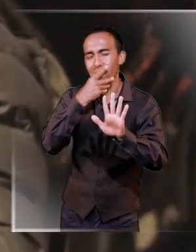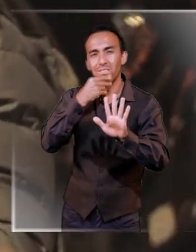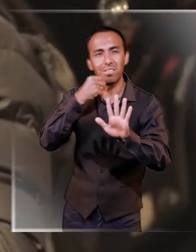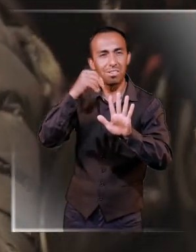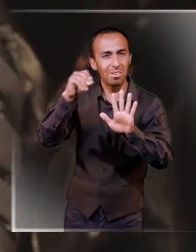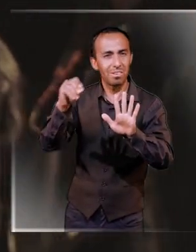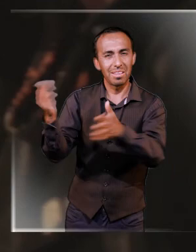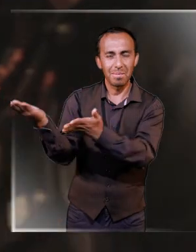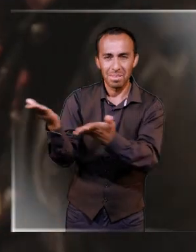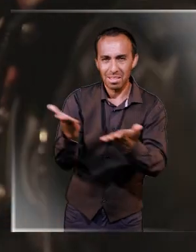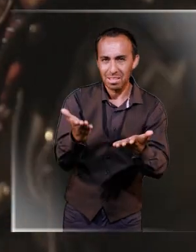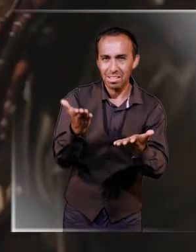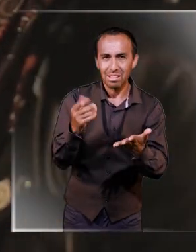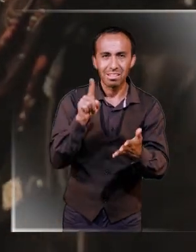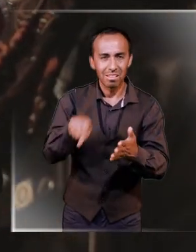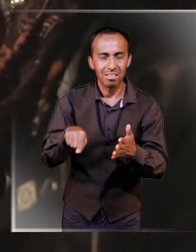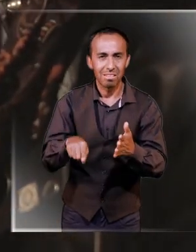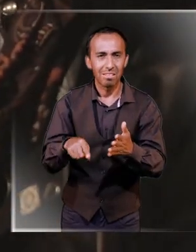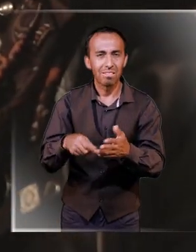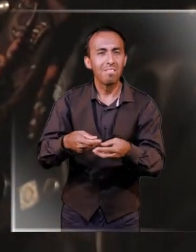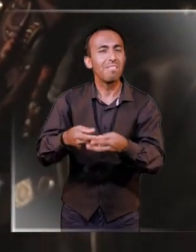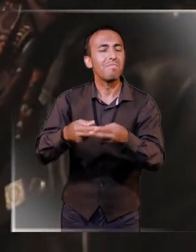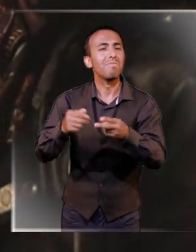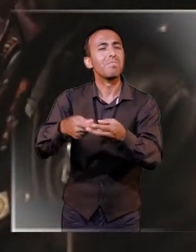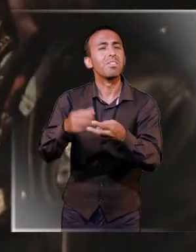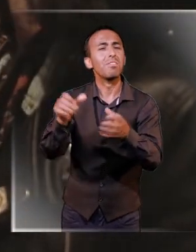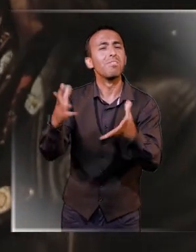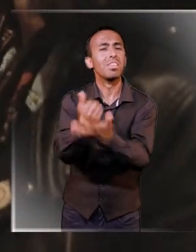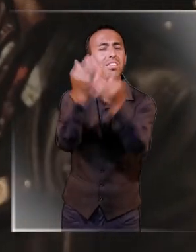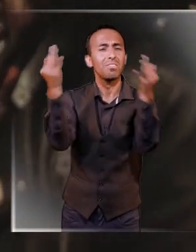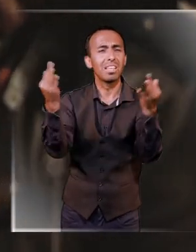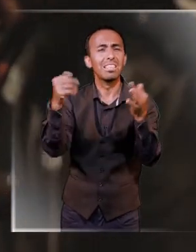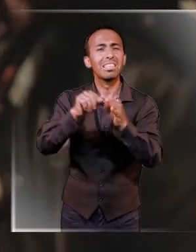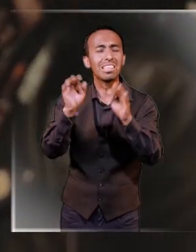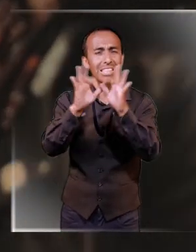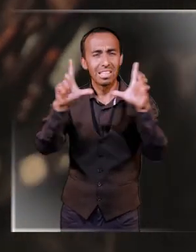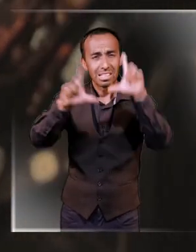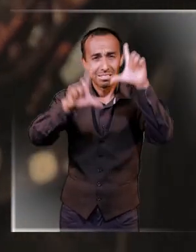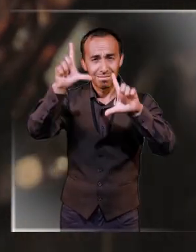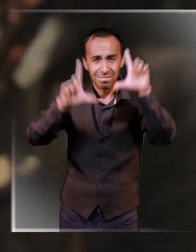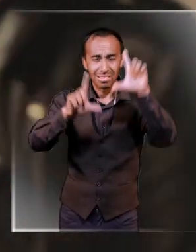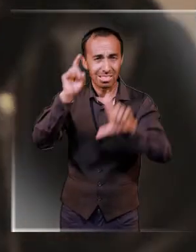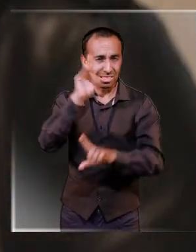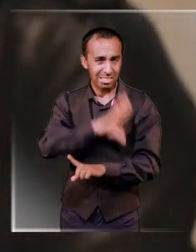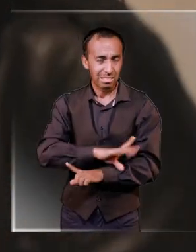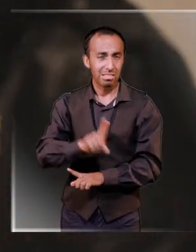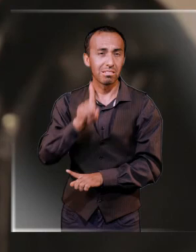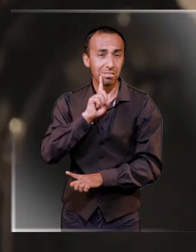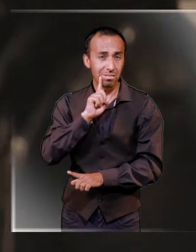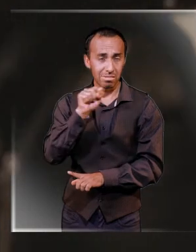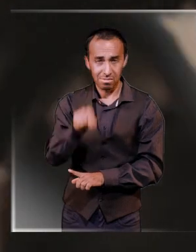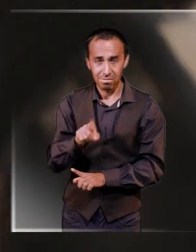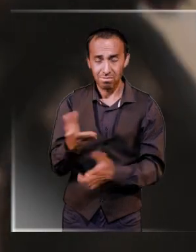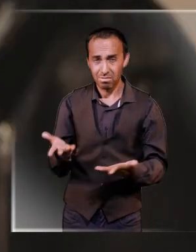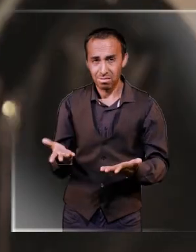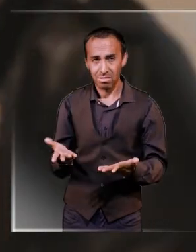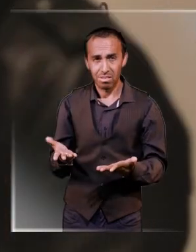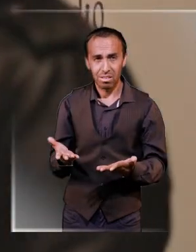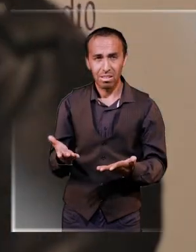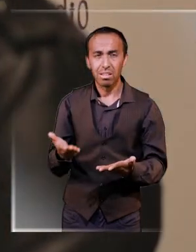una vez más con esta maravillosa invitación que nos extiende FECIC, el Festival de Cine Chileno. Somos el programa radial